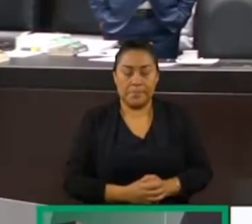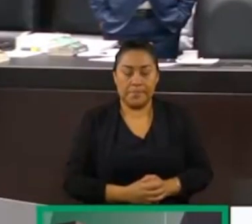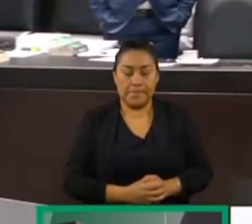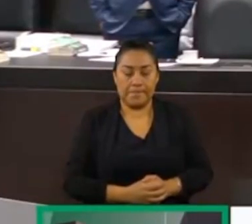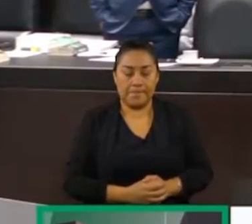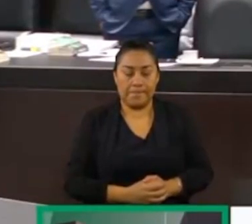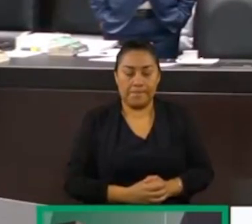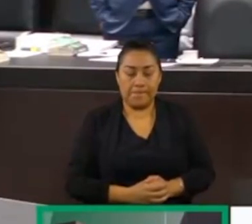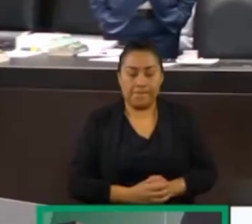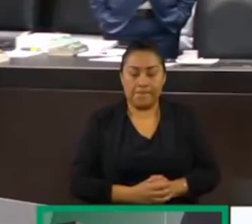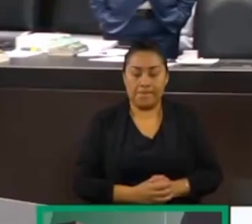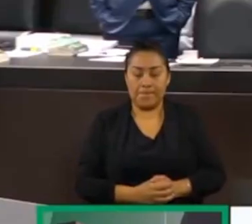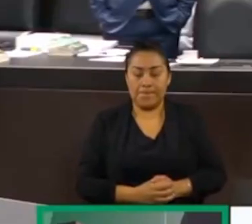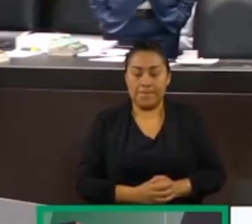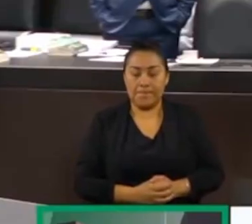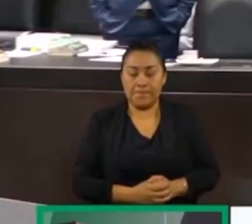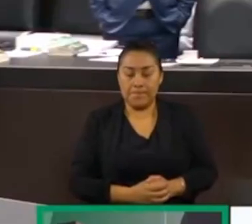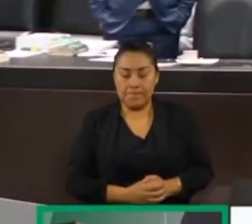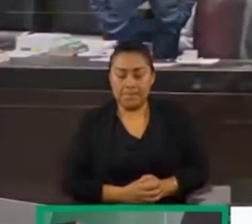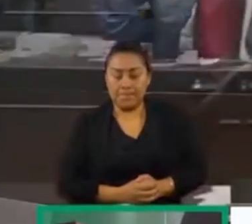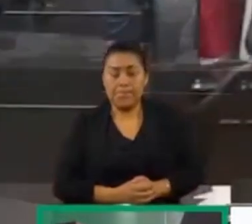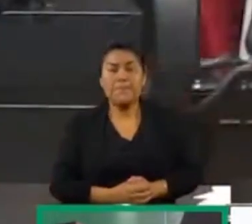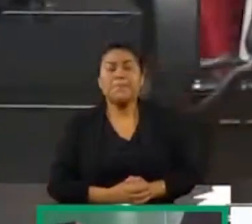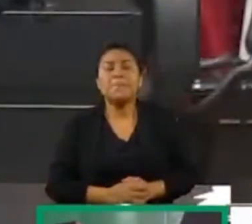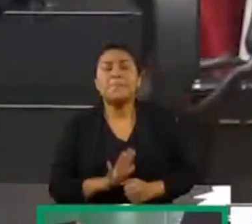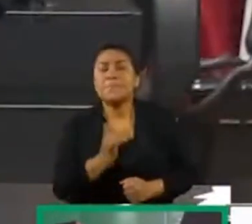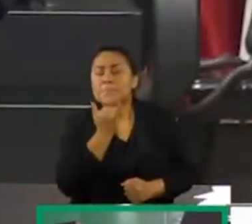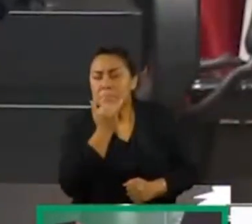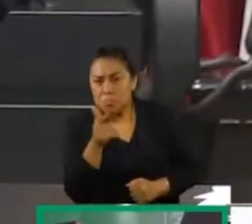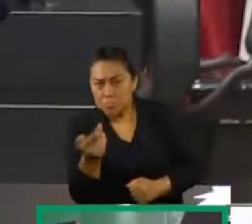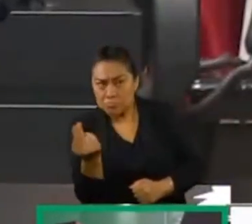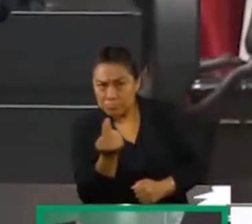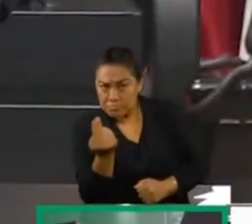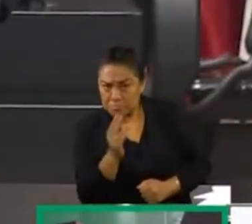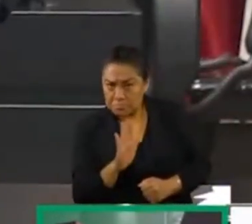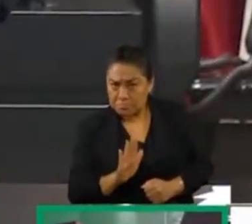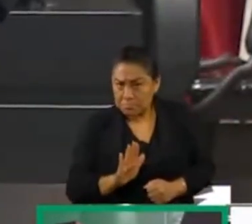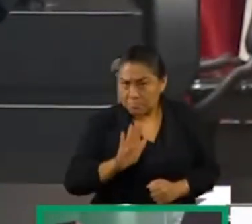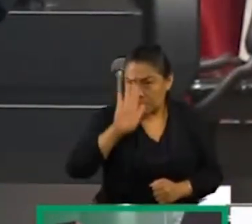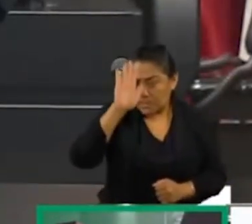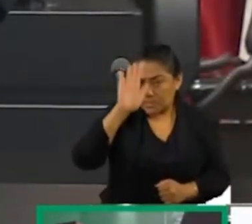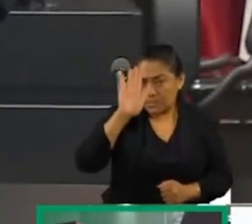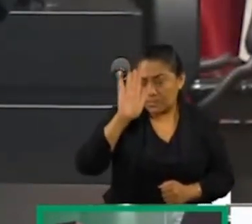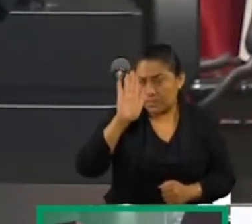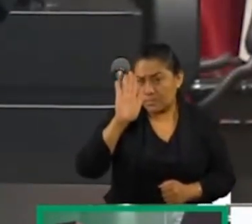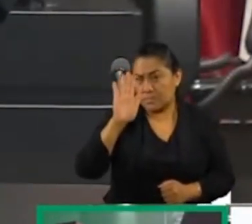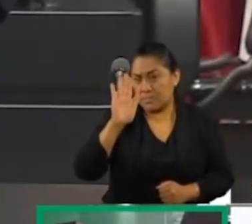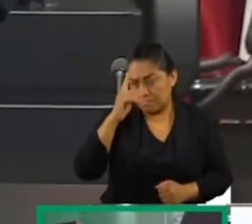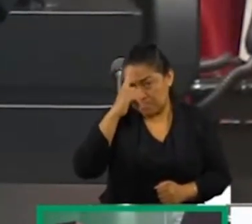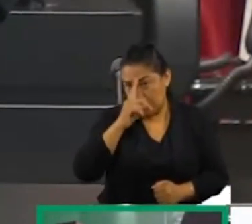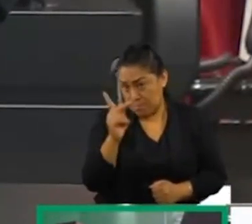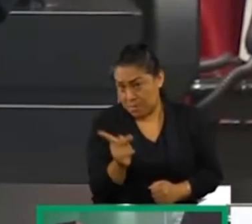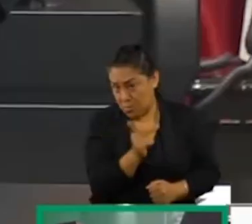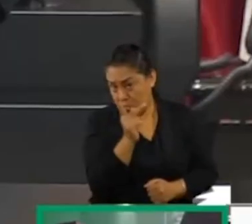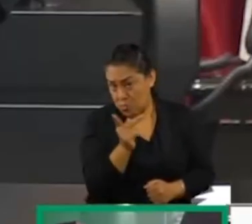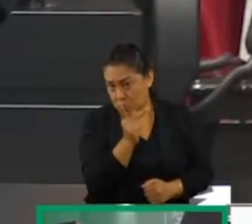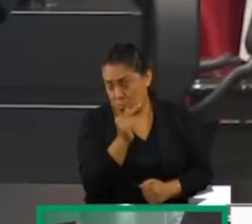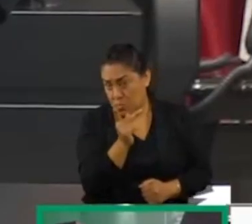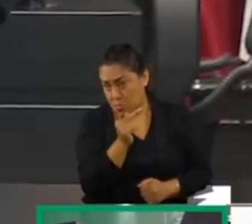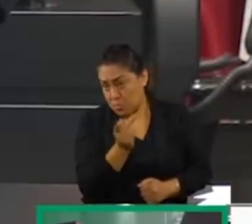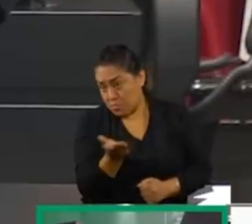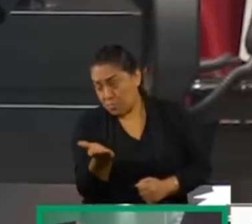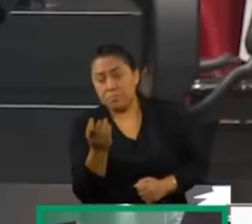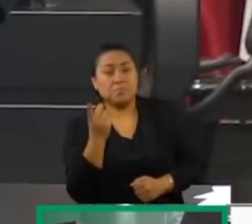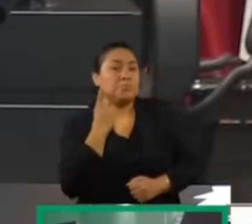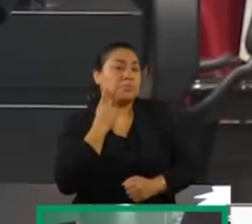No había sonido la curul, pero alcanzamos a escuchar que solicita su consentimiento para formularle una pregunta,